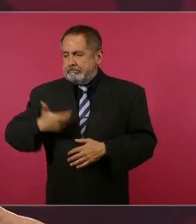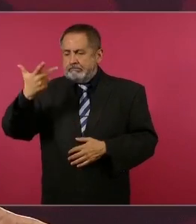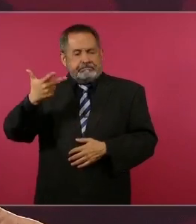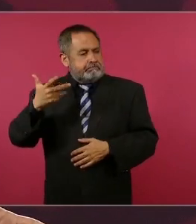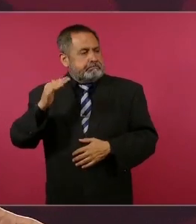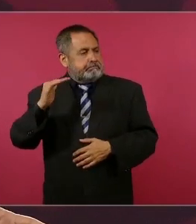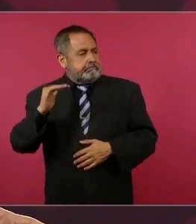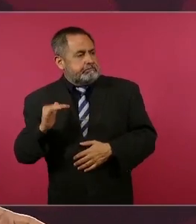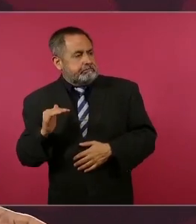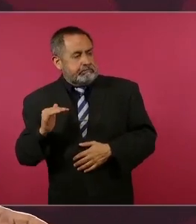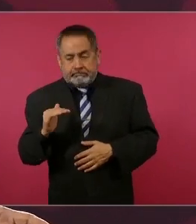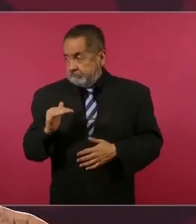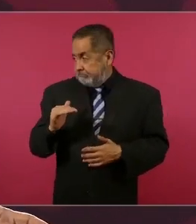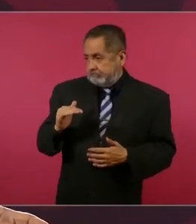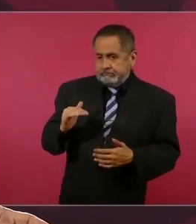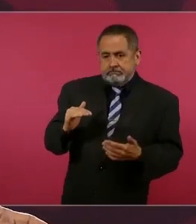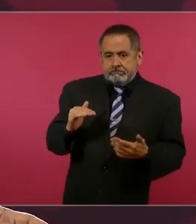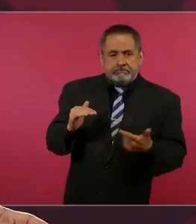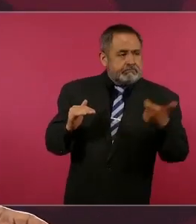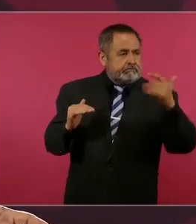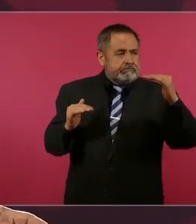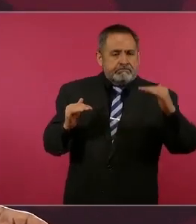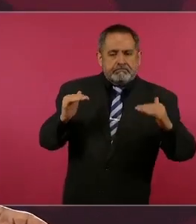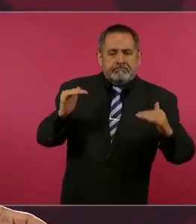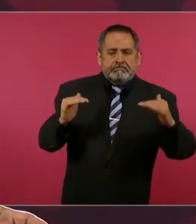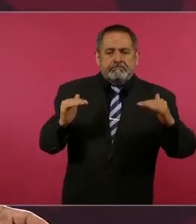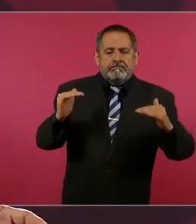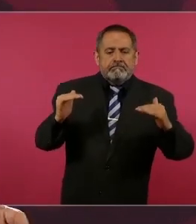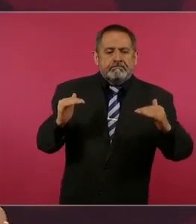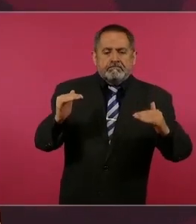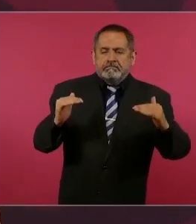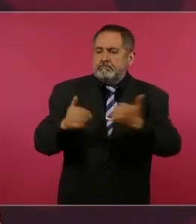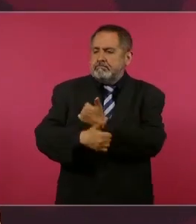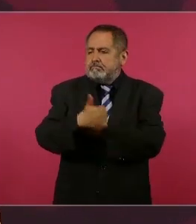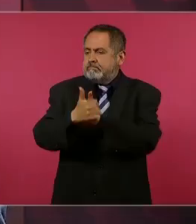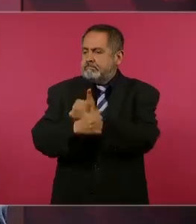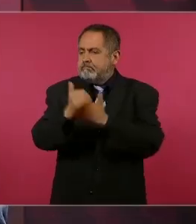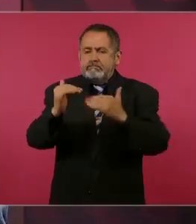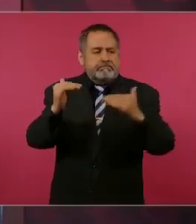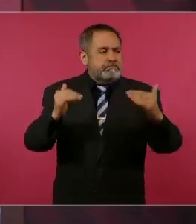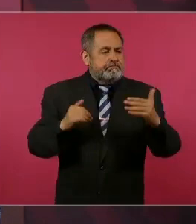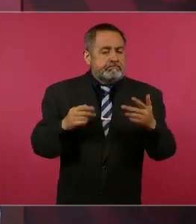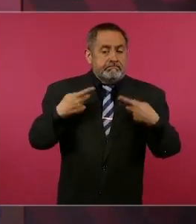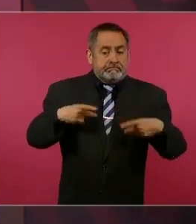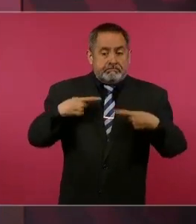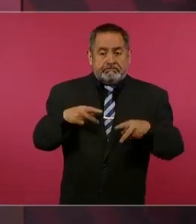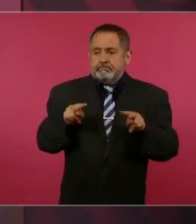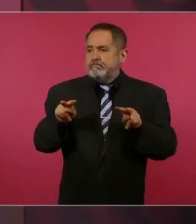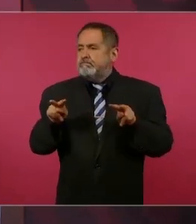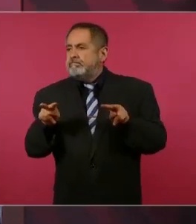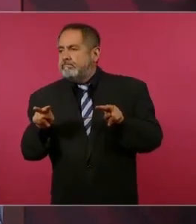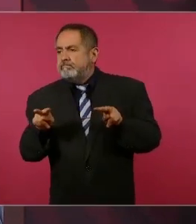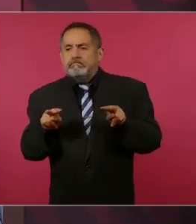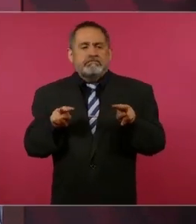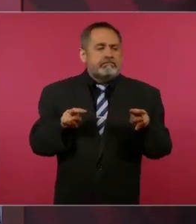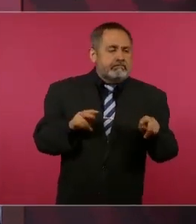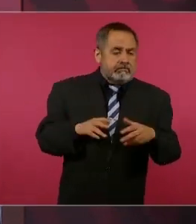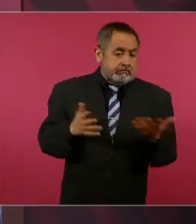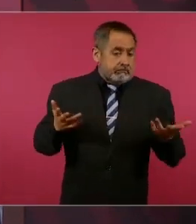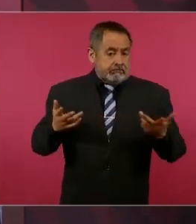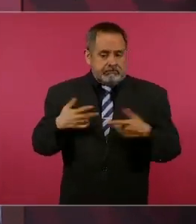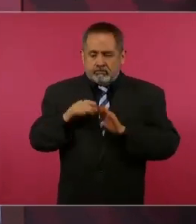tienen que dar mejores precios, hay competencia, tienen que tratar bien a la gente.